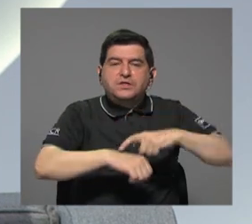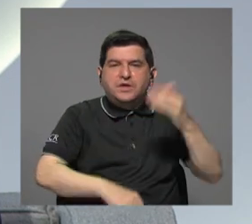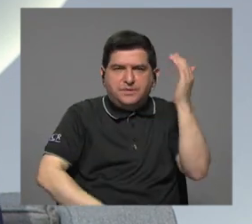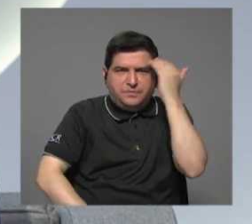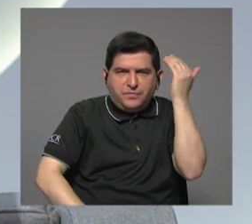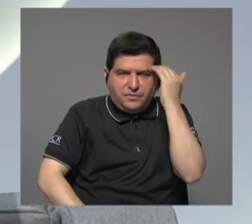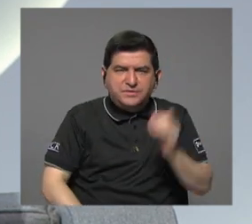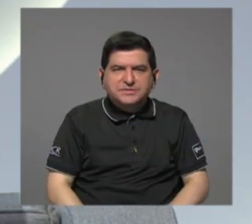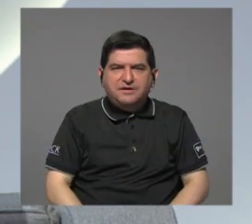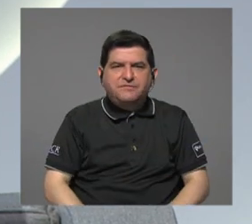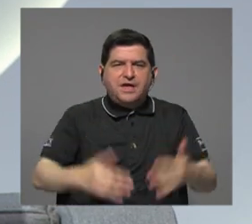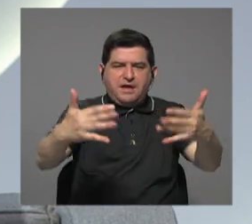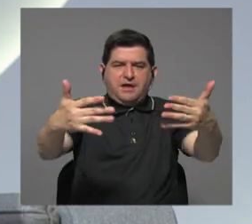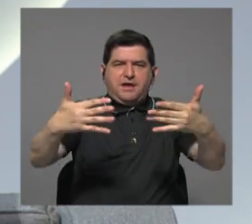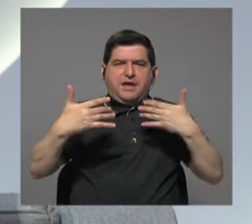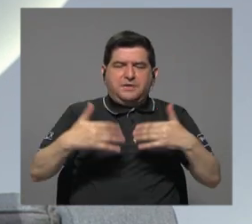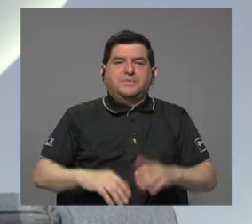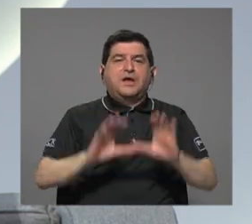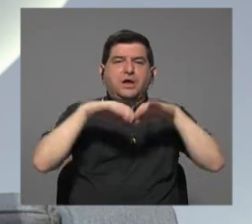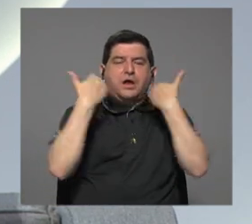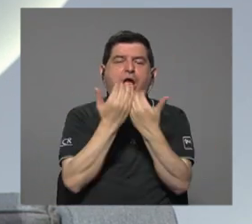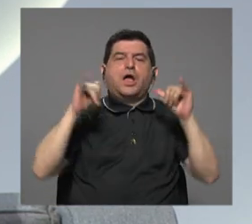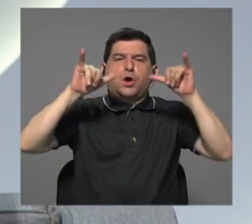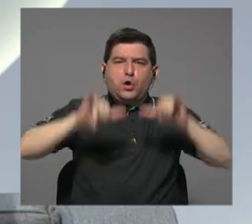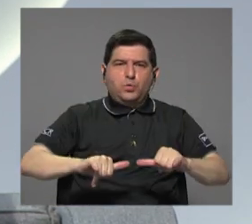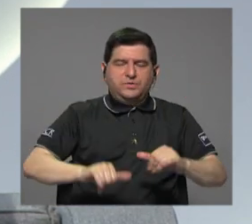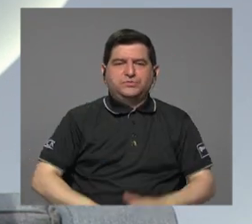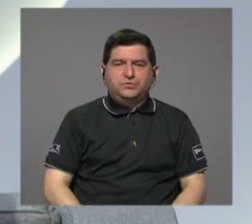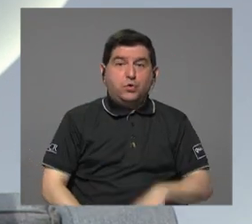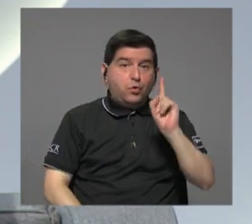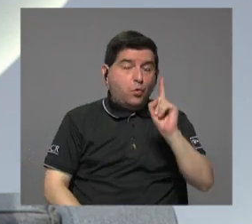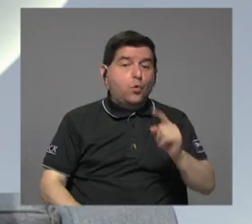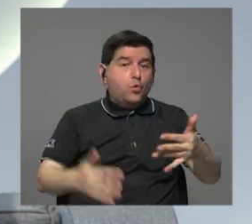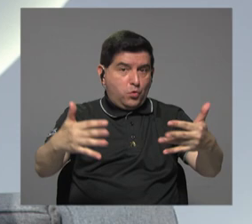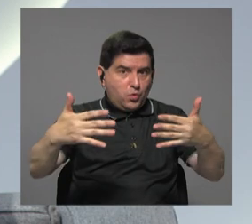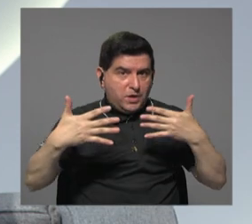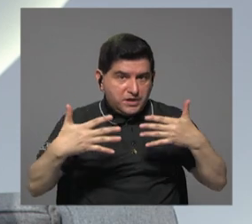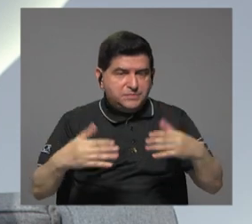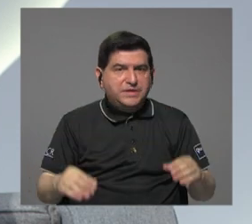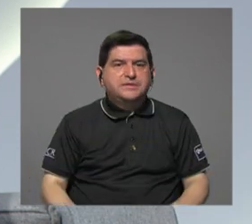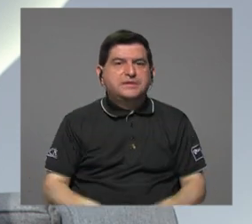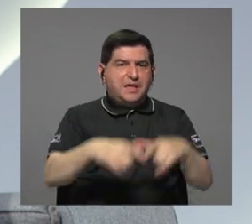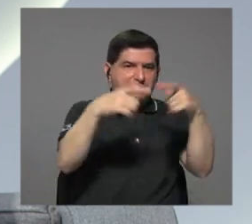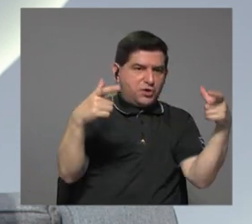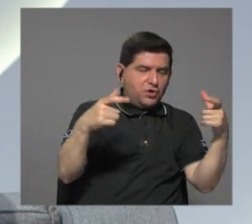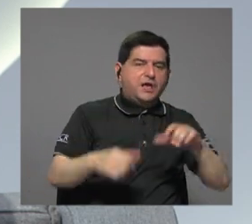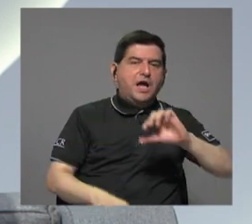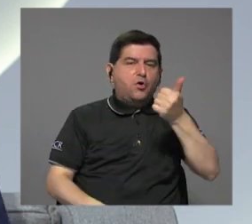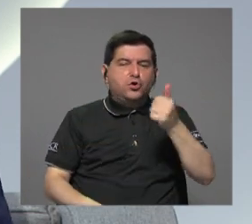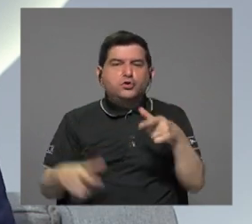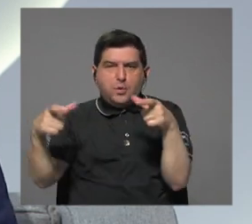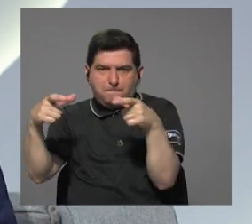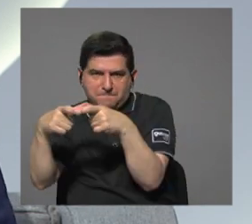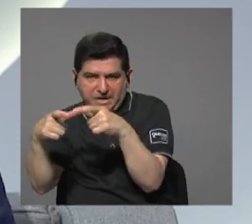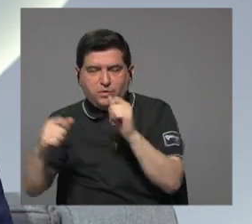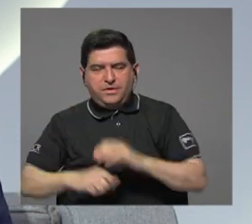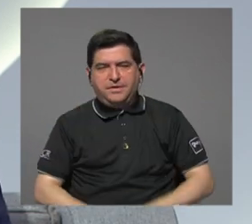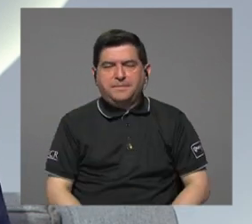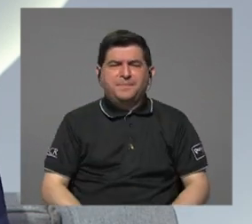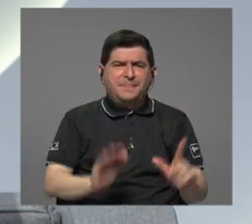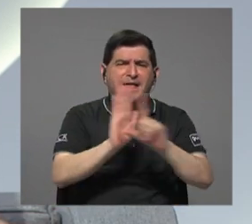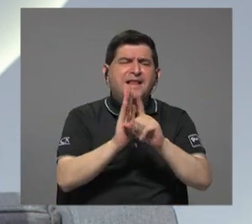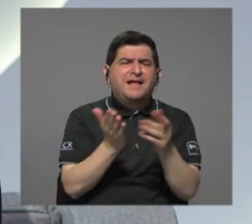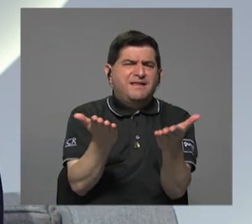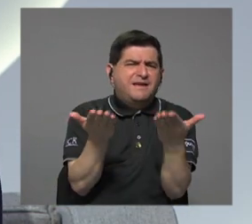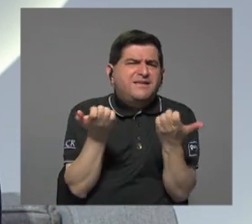los expedientes que están en la comisión permanente ahí hay un expediente de mayoría y uno de minoría y bueno esta ley lo que